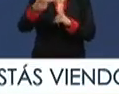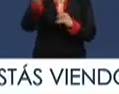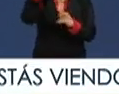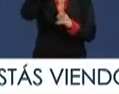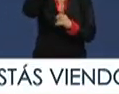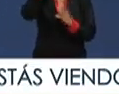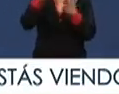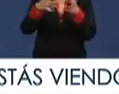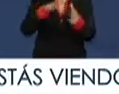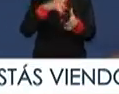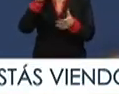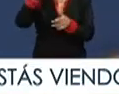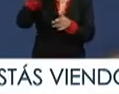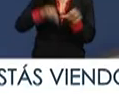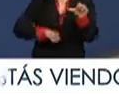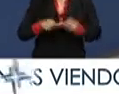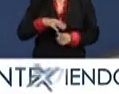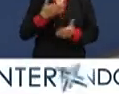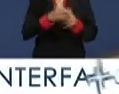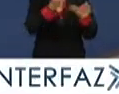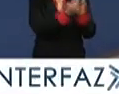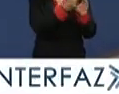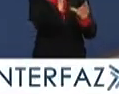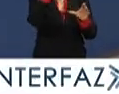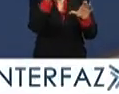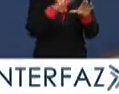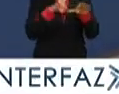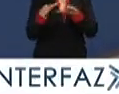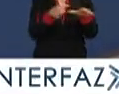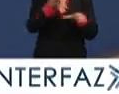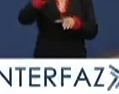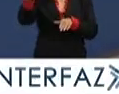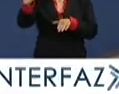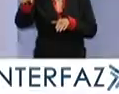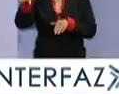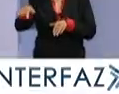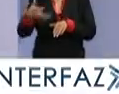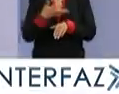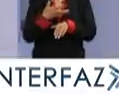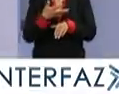para recordar más o menos qué otras actividades. Claro, aparte del curso de verano tienen también